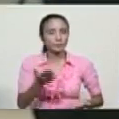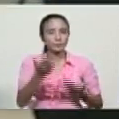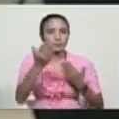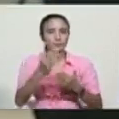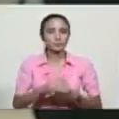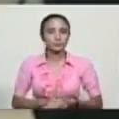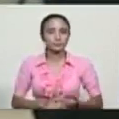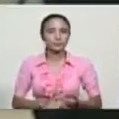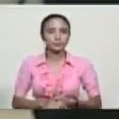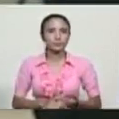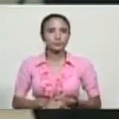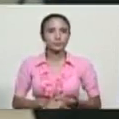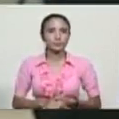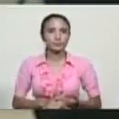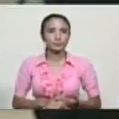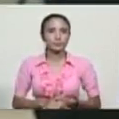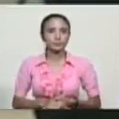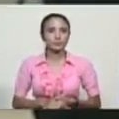militante